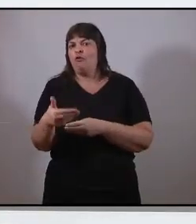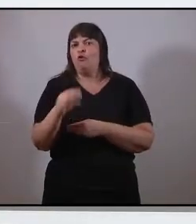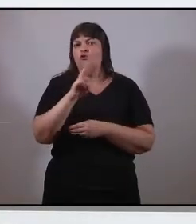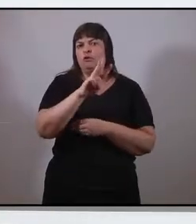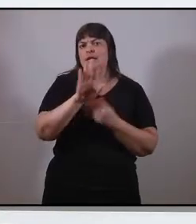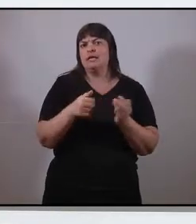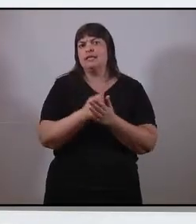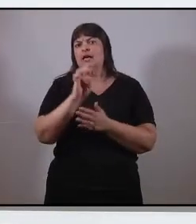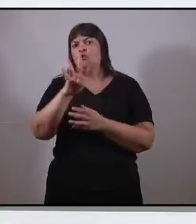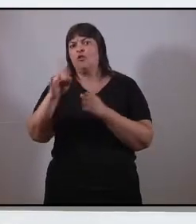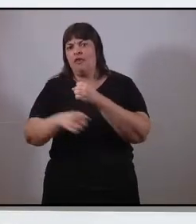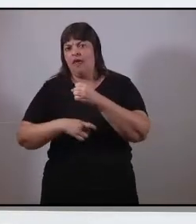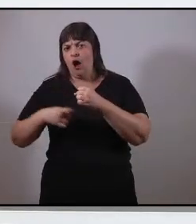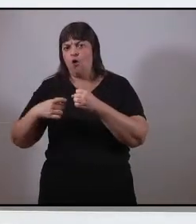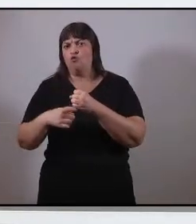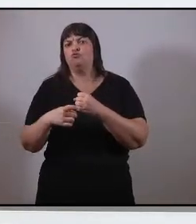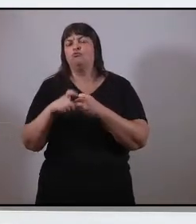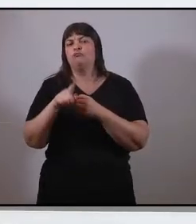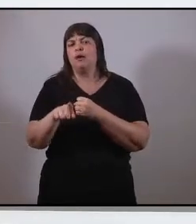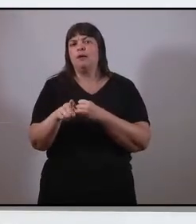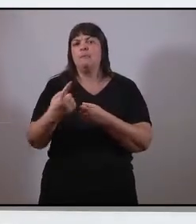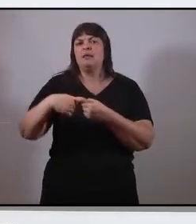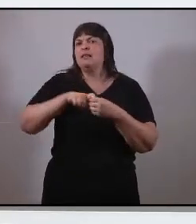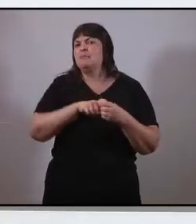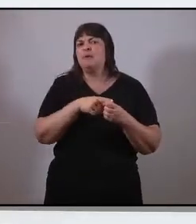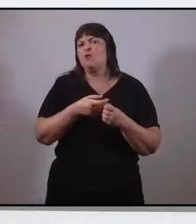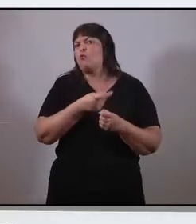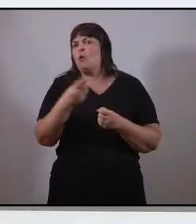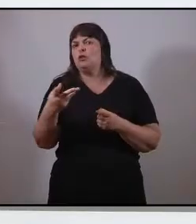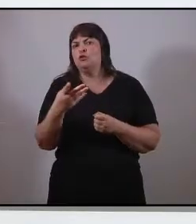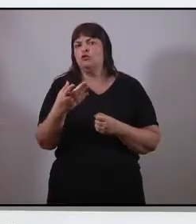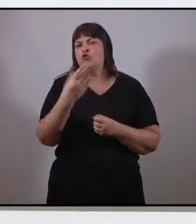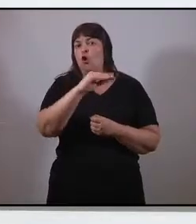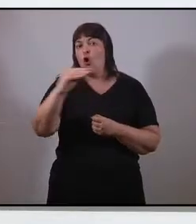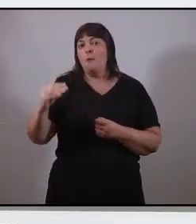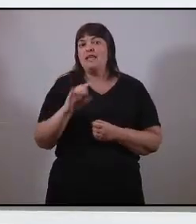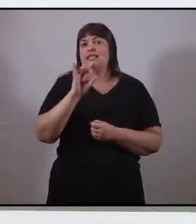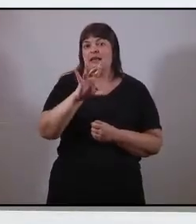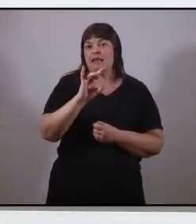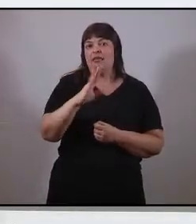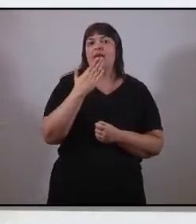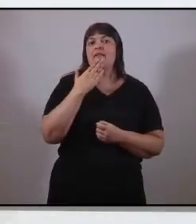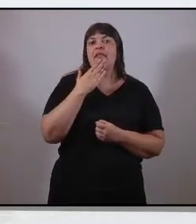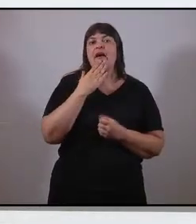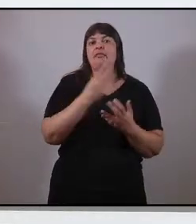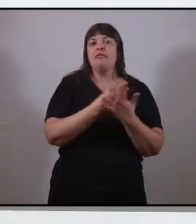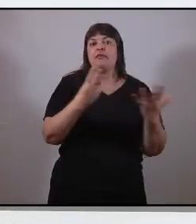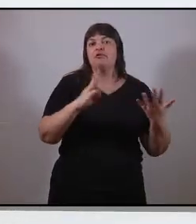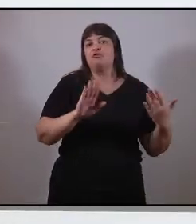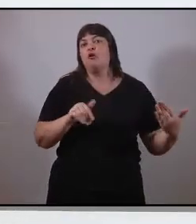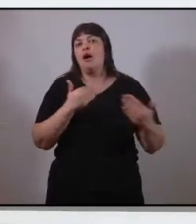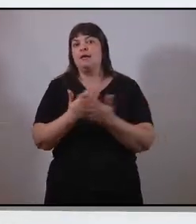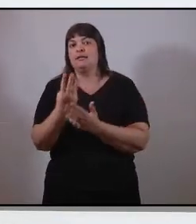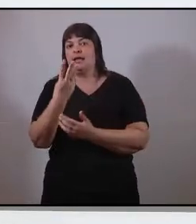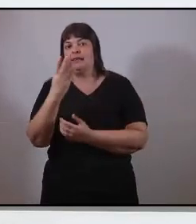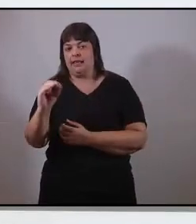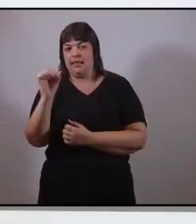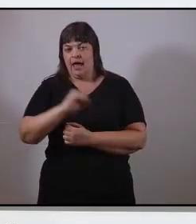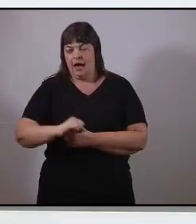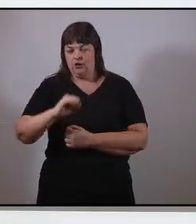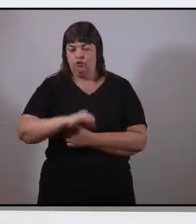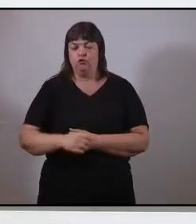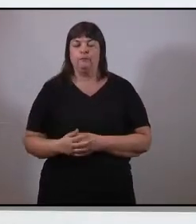14 de agosto y en la que participarán 15 jóvenes cuyas edades oscilan entre los 18 y los 30